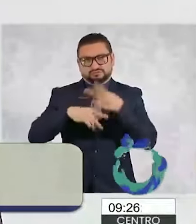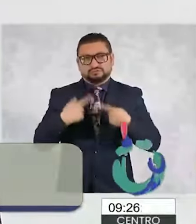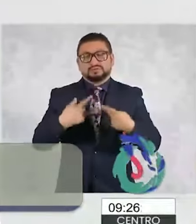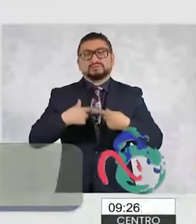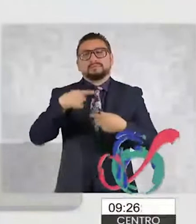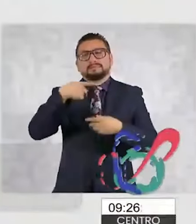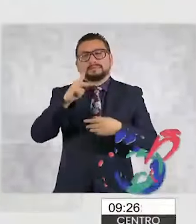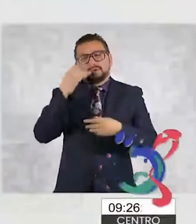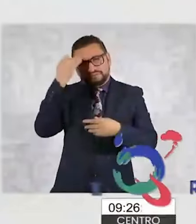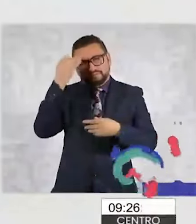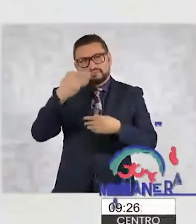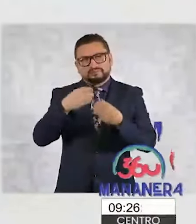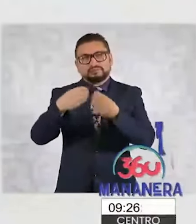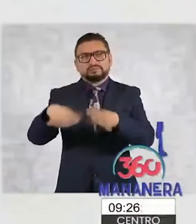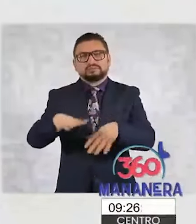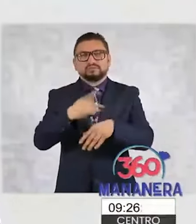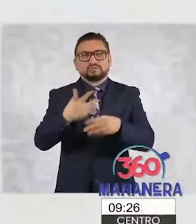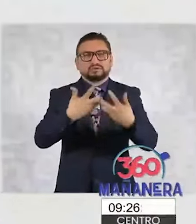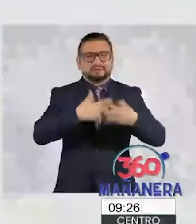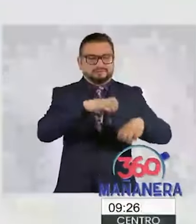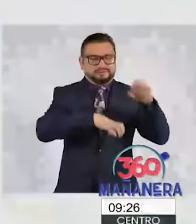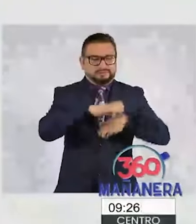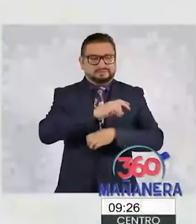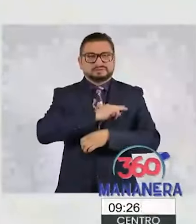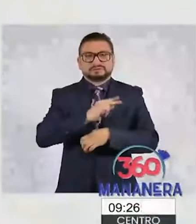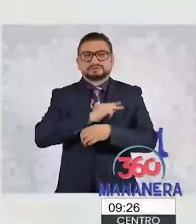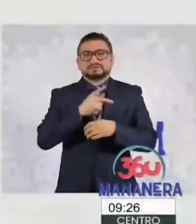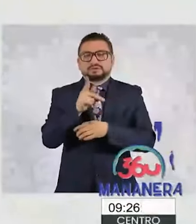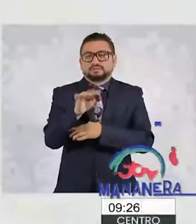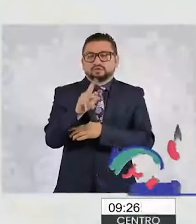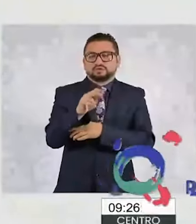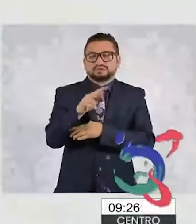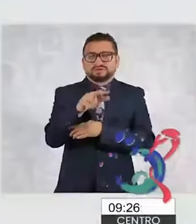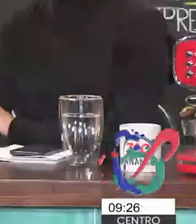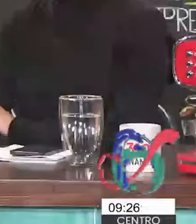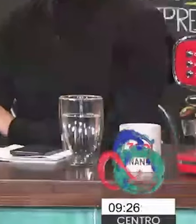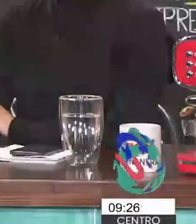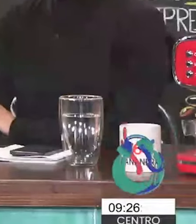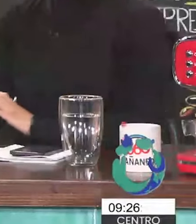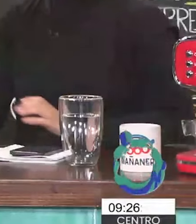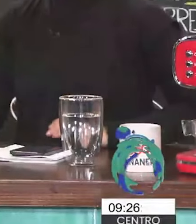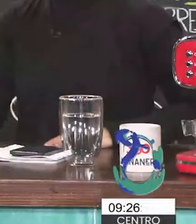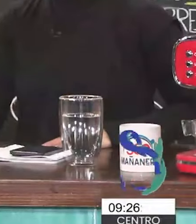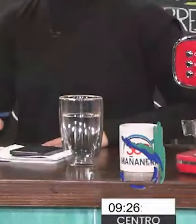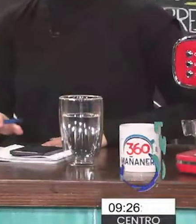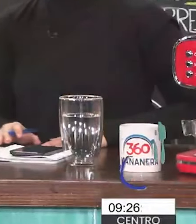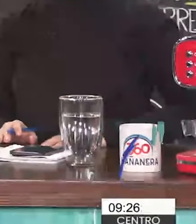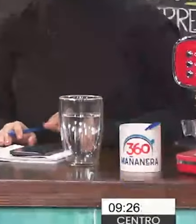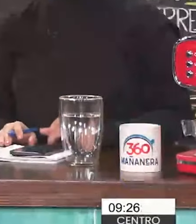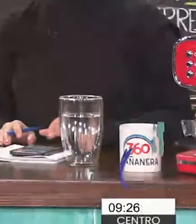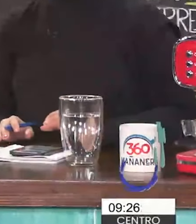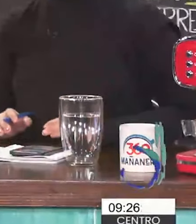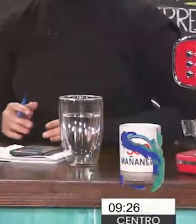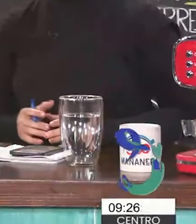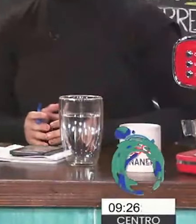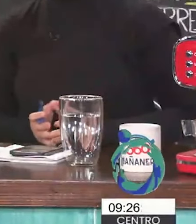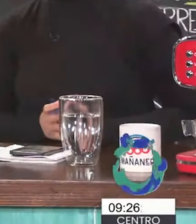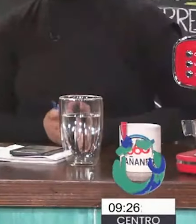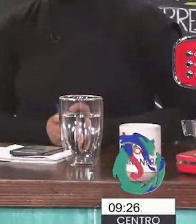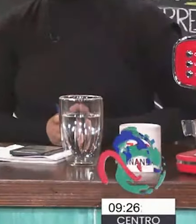pierde con el concepto de empresa productiva del Estado así lo menciona la secretaria y